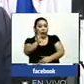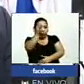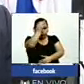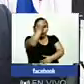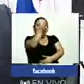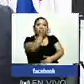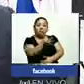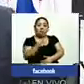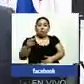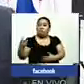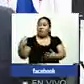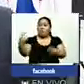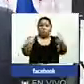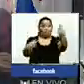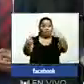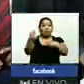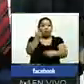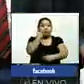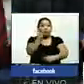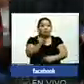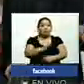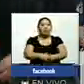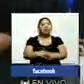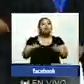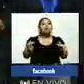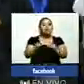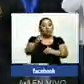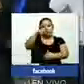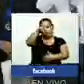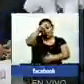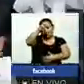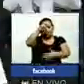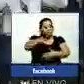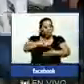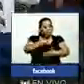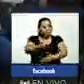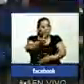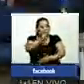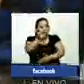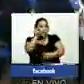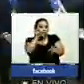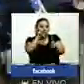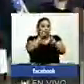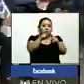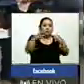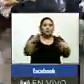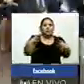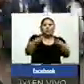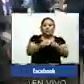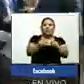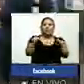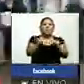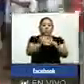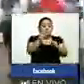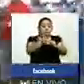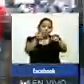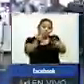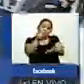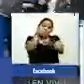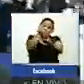y mayor audiencia en el país. La labor y entrega de periodistas con visión social también fue